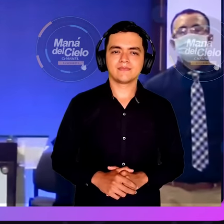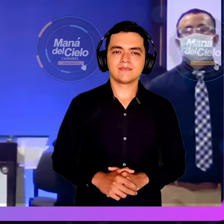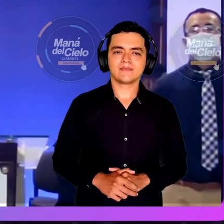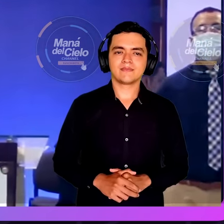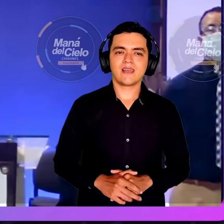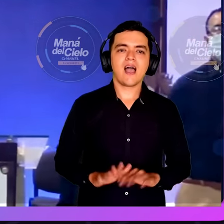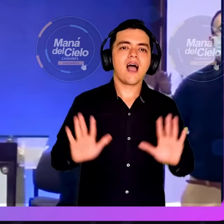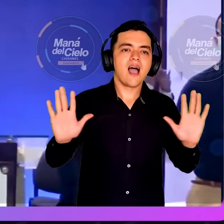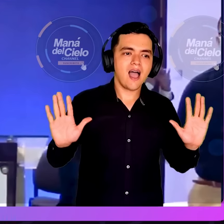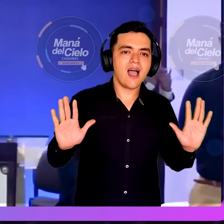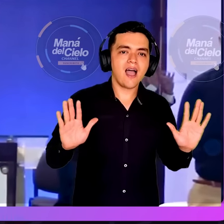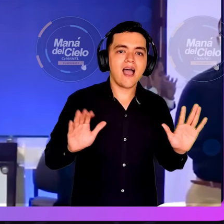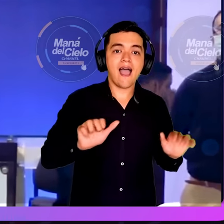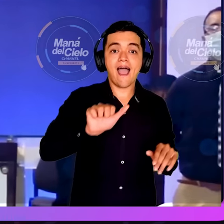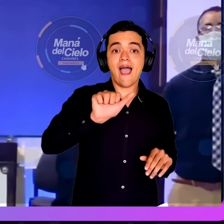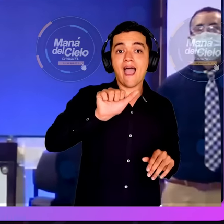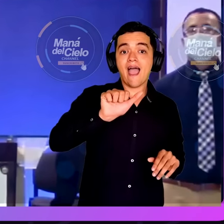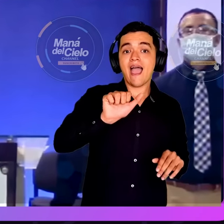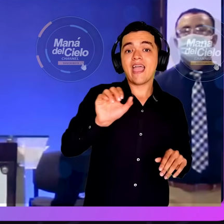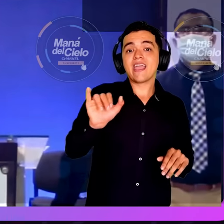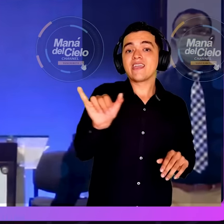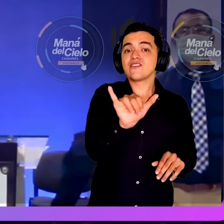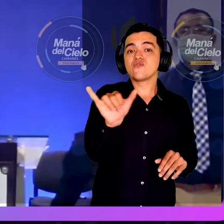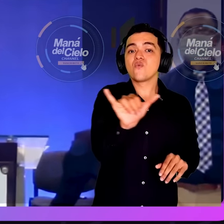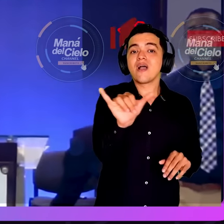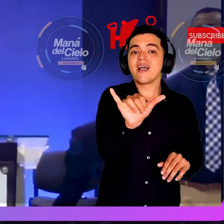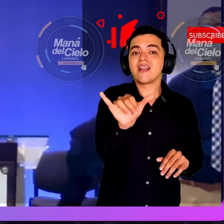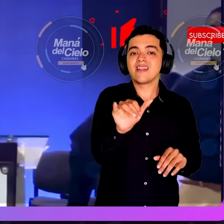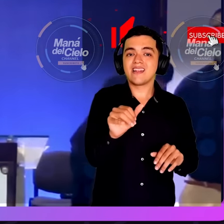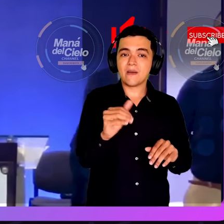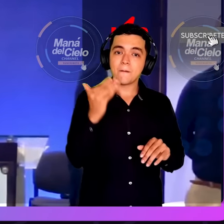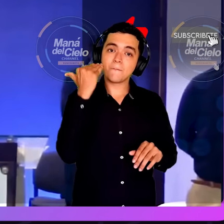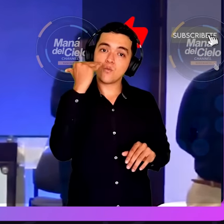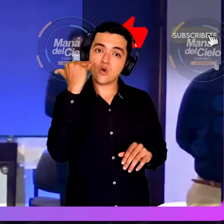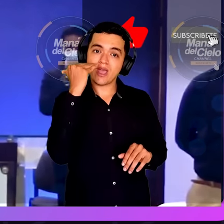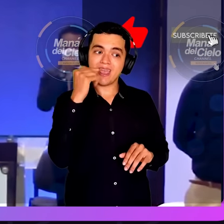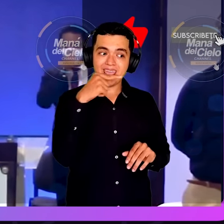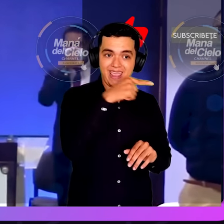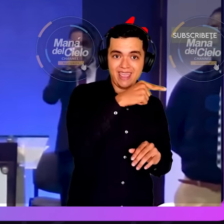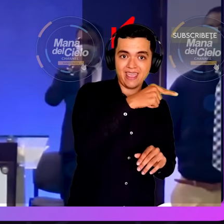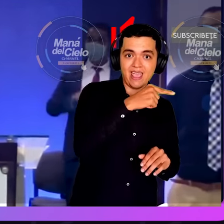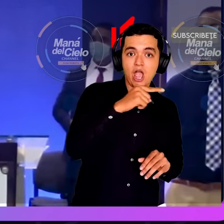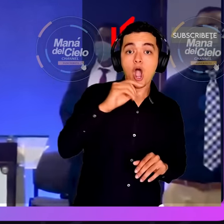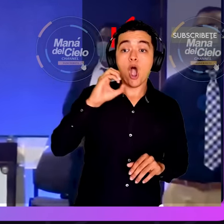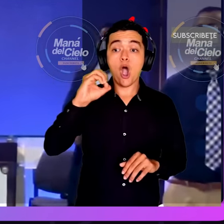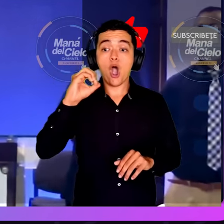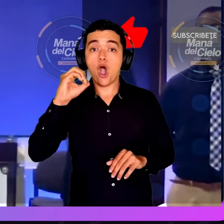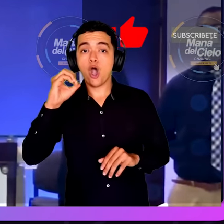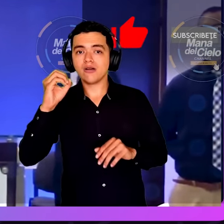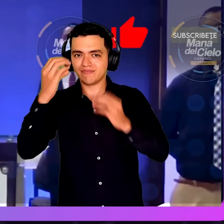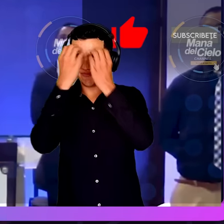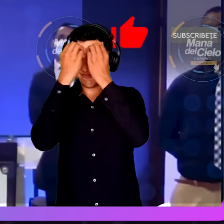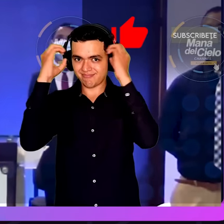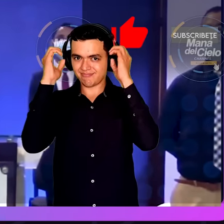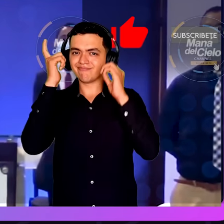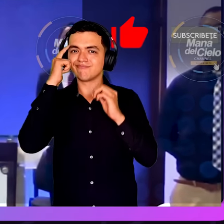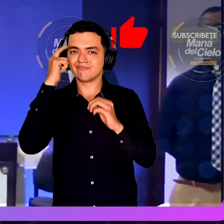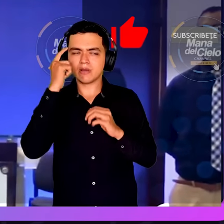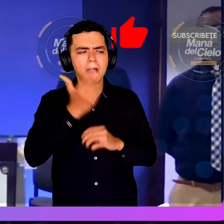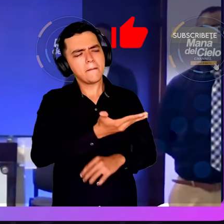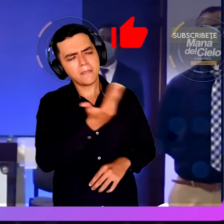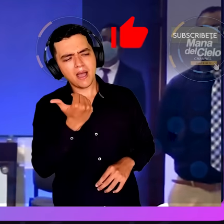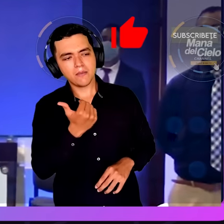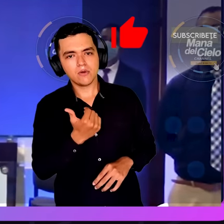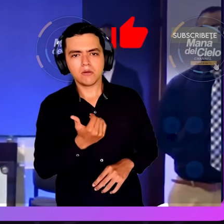Dios en oración, hueles a Dios. Lo puse el ejemplo el viernes, creo. Cuando tú te vas a un restaurante de asadero de pollo, tú sales oliendo a